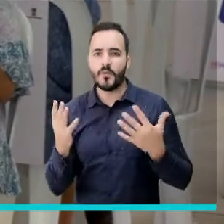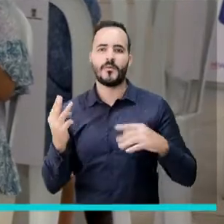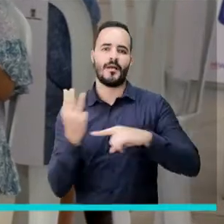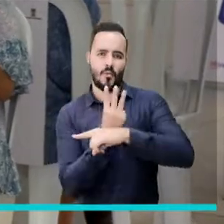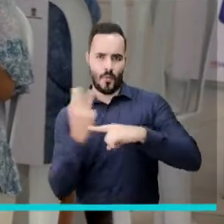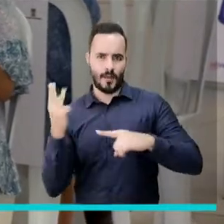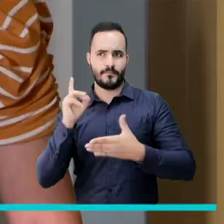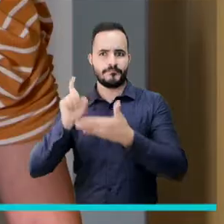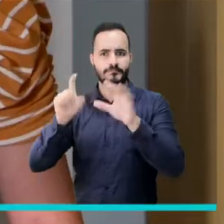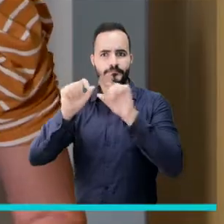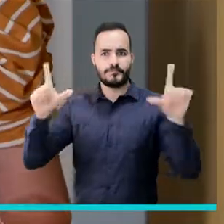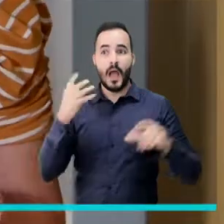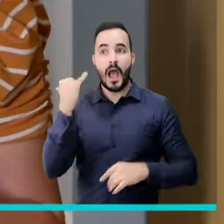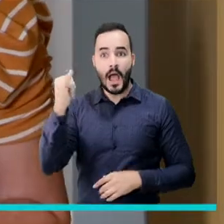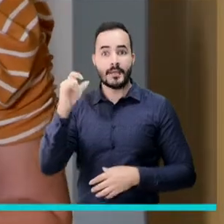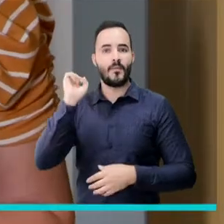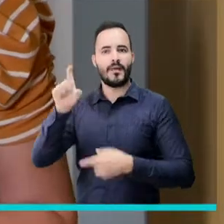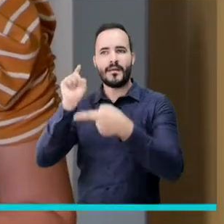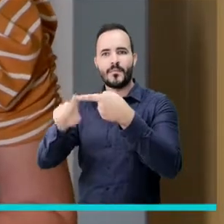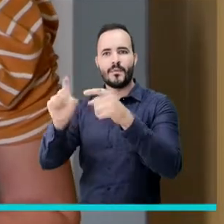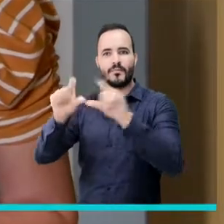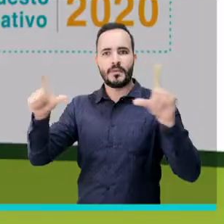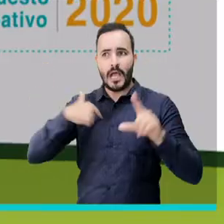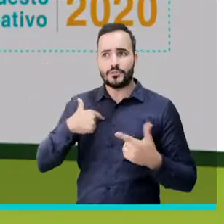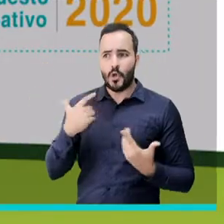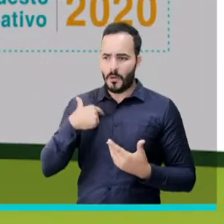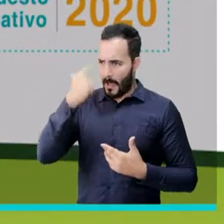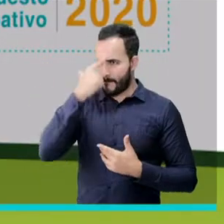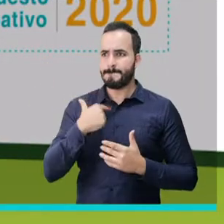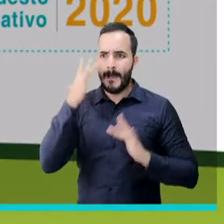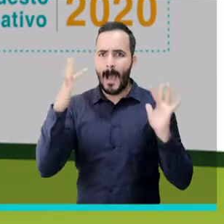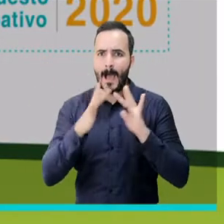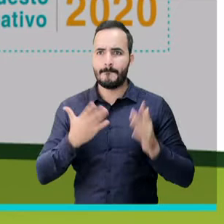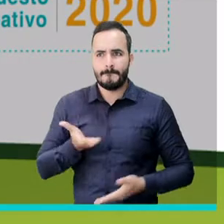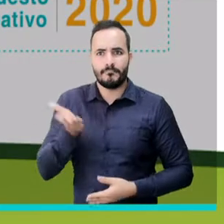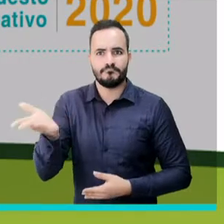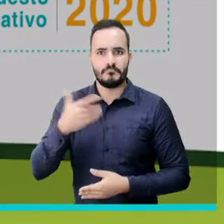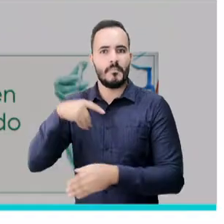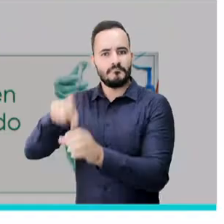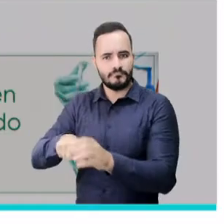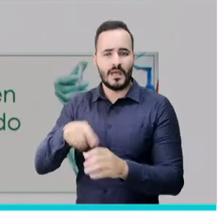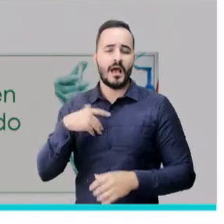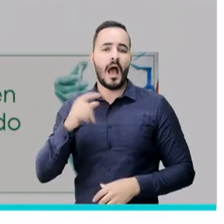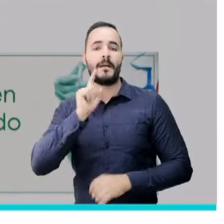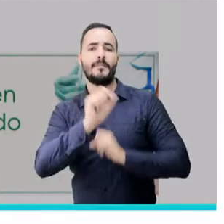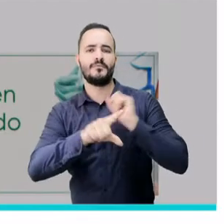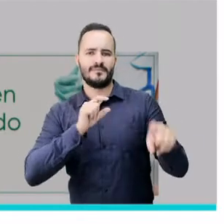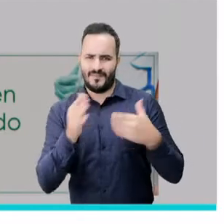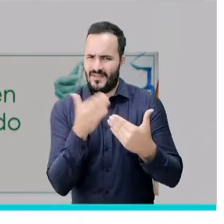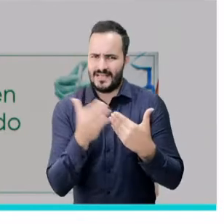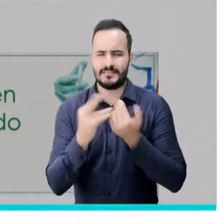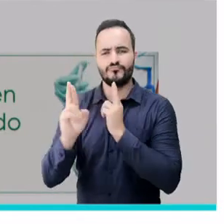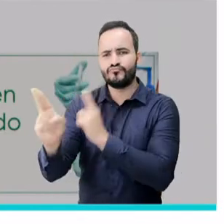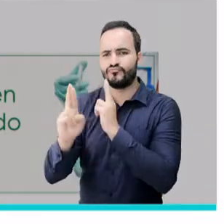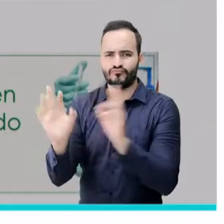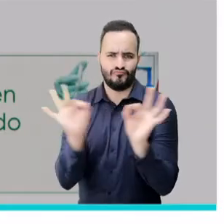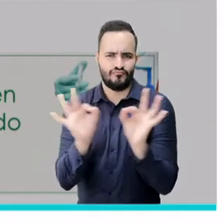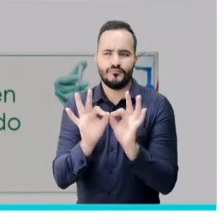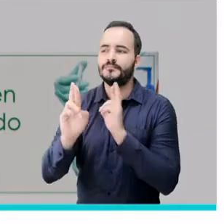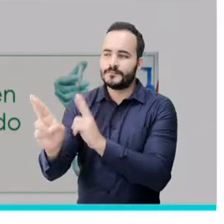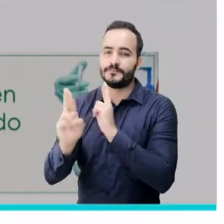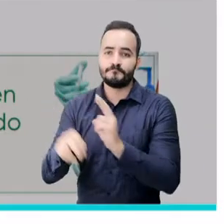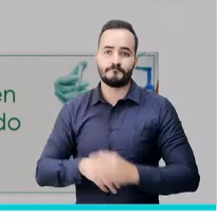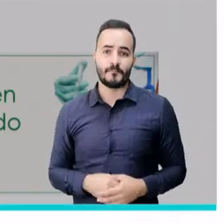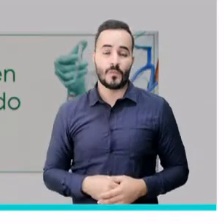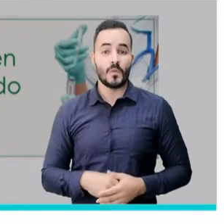canales están en nuestra página web, está colgado el link donde se pueden postular, ¿sí? Ahí van a responder unas preguntas